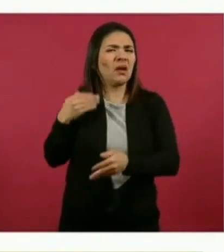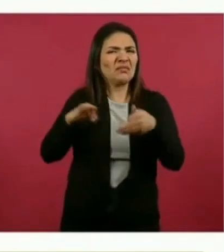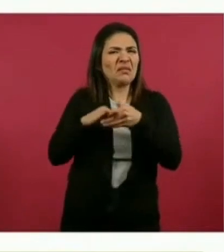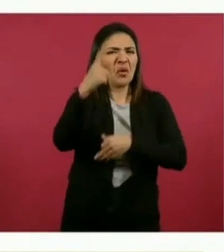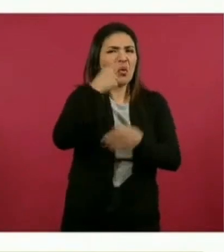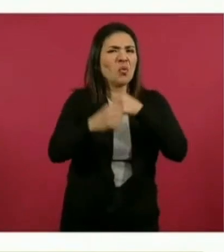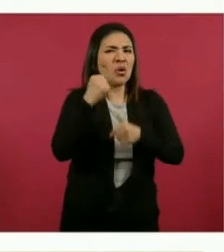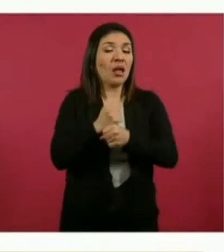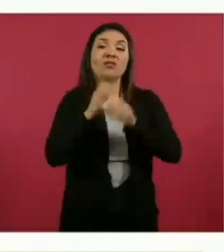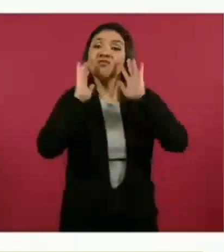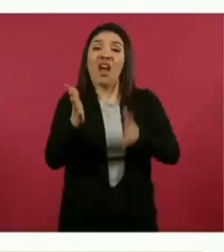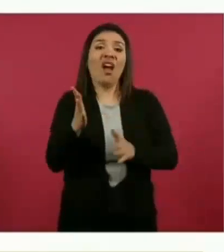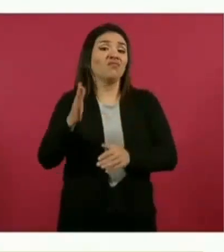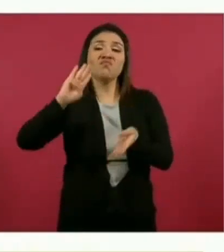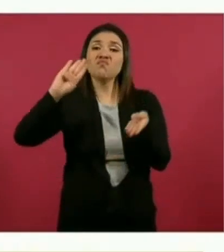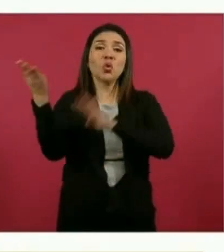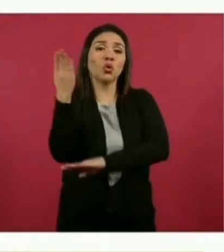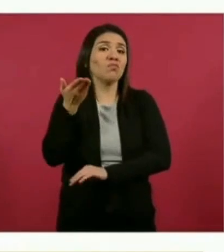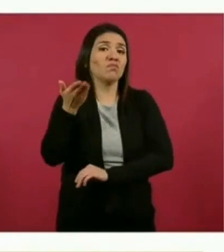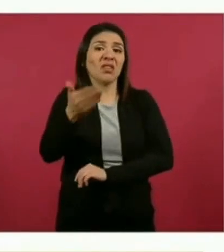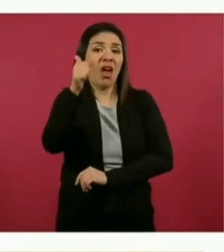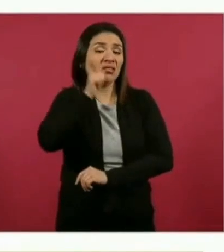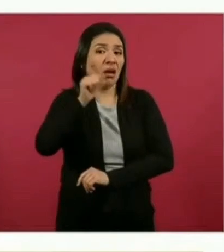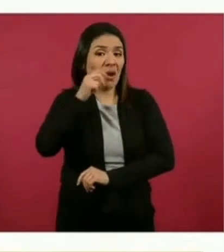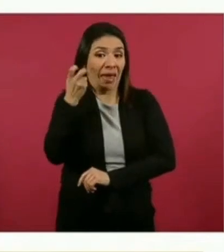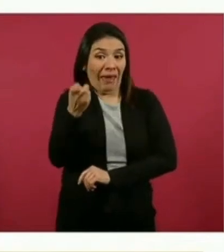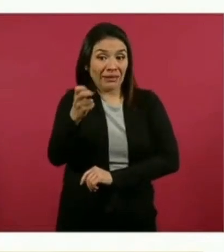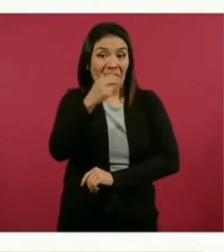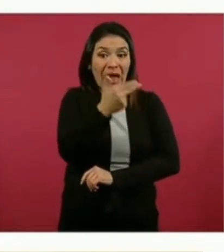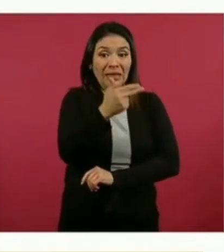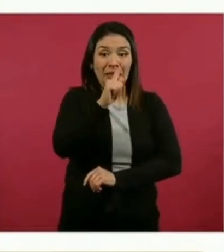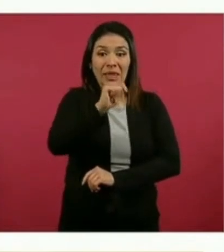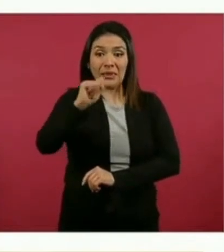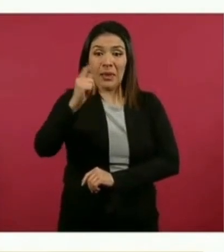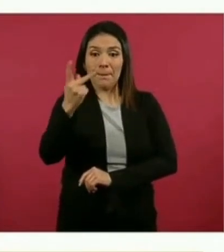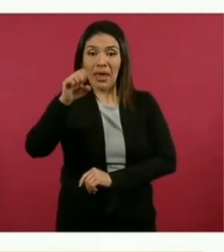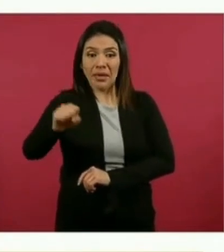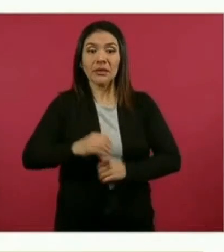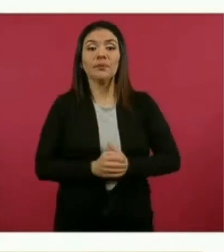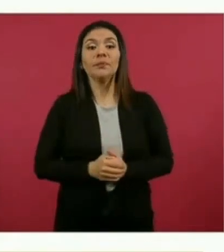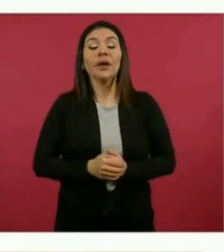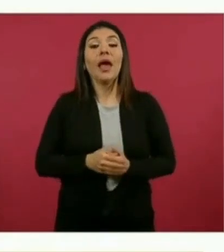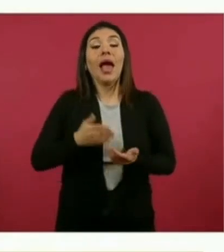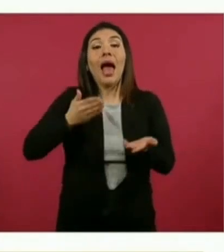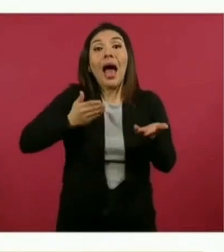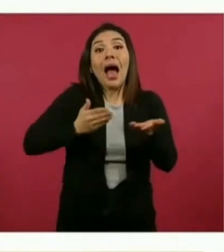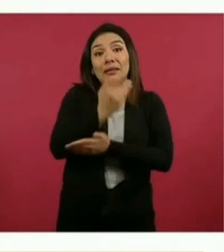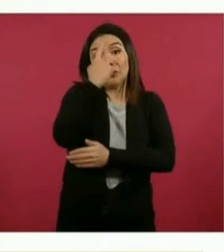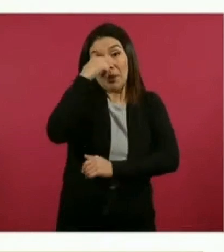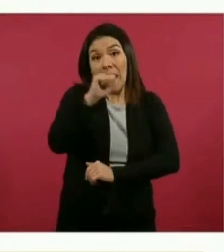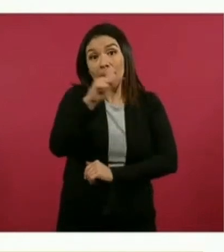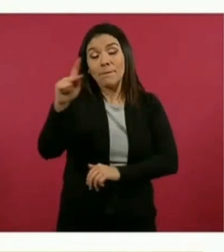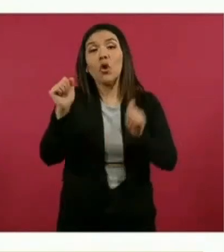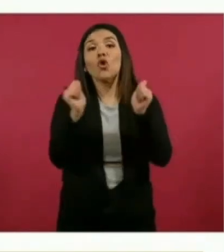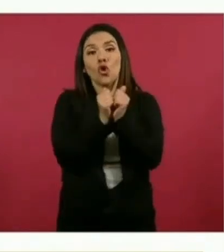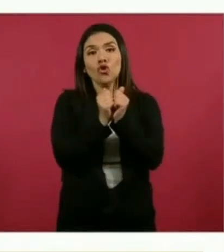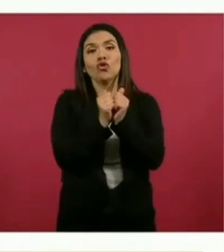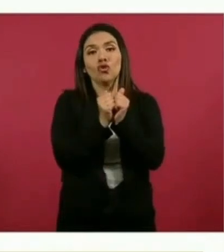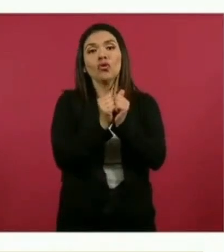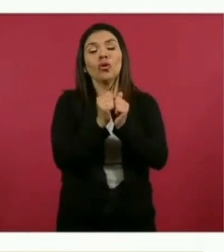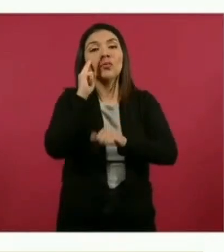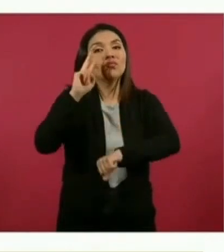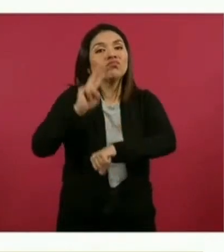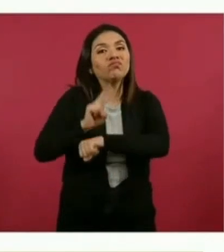una exigencia mundial. El acceso a la aplicación, obviamente por medio de